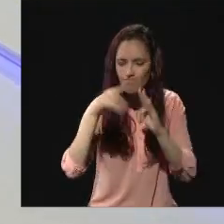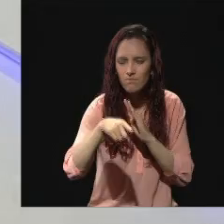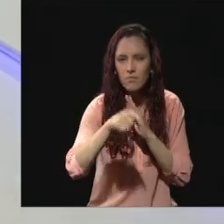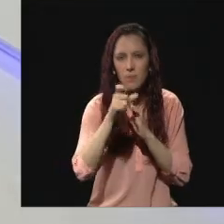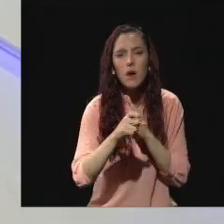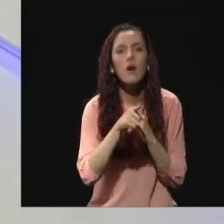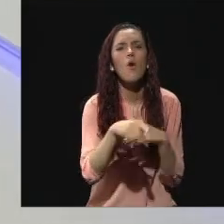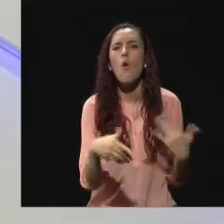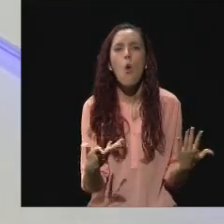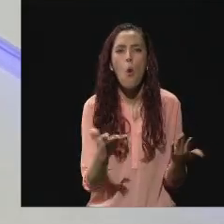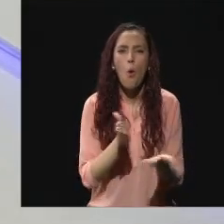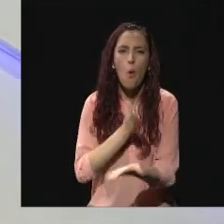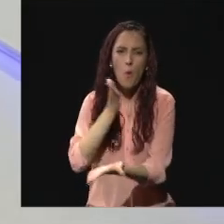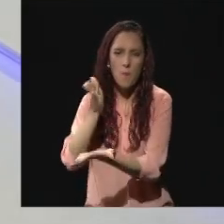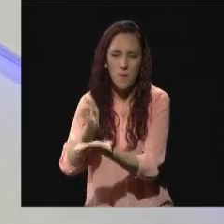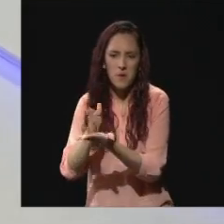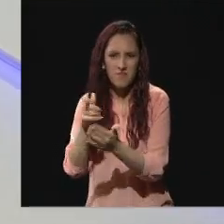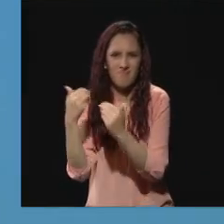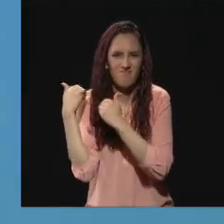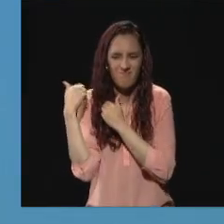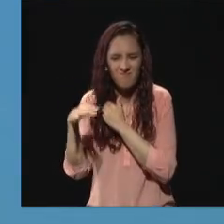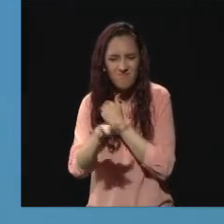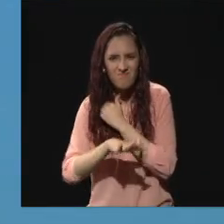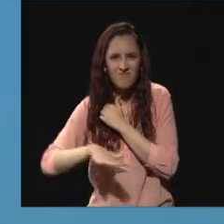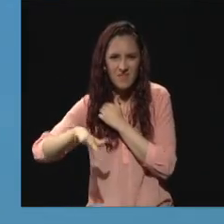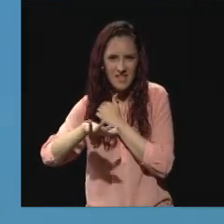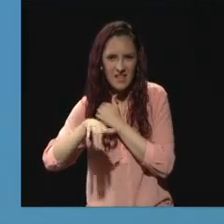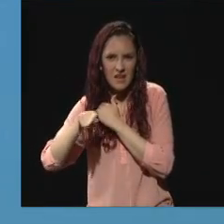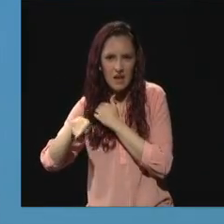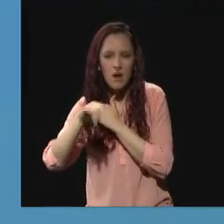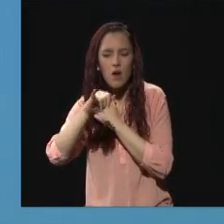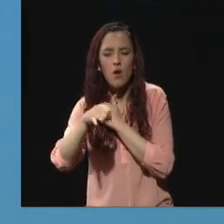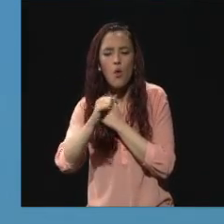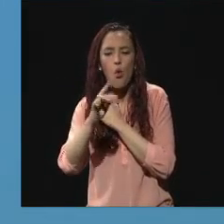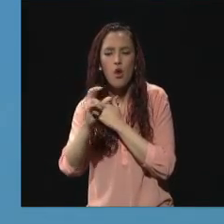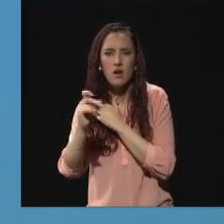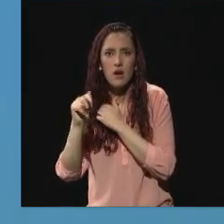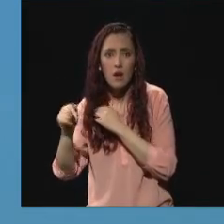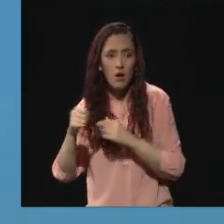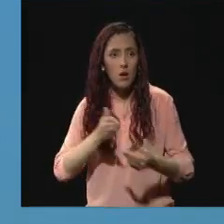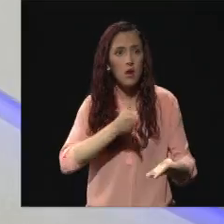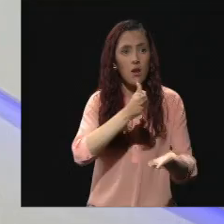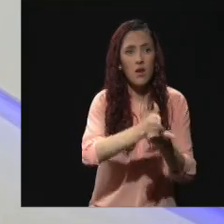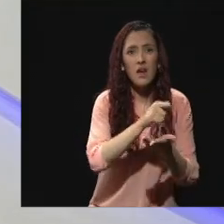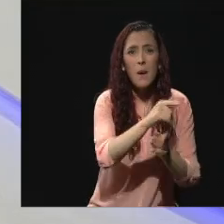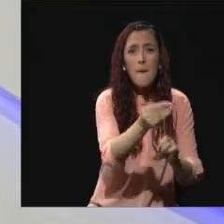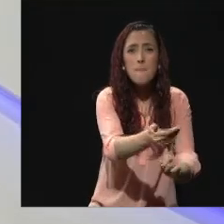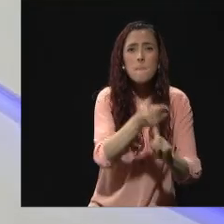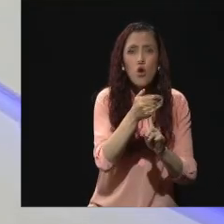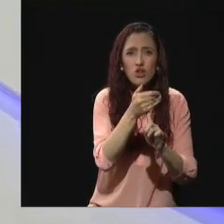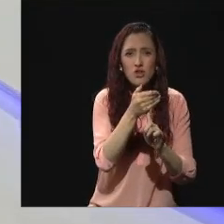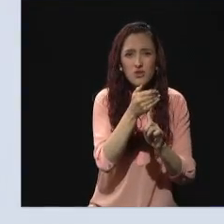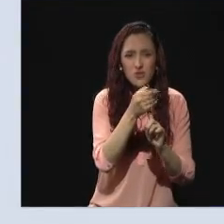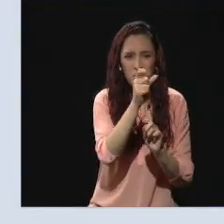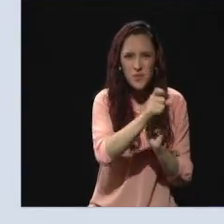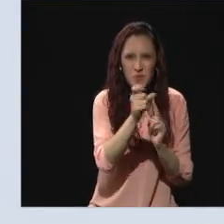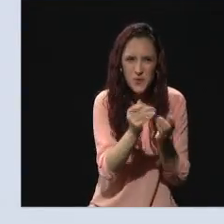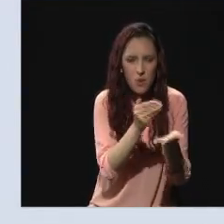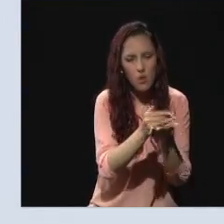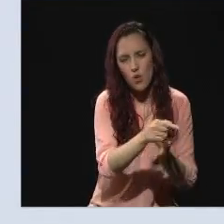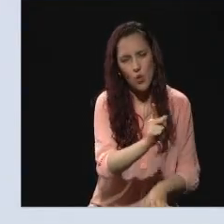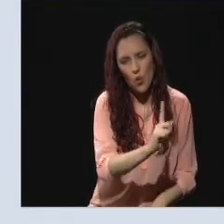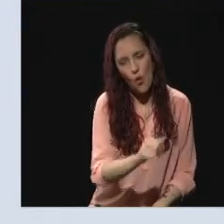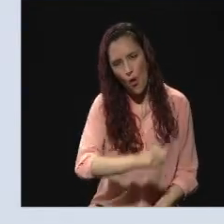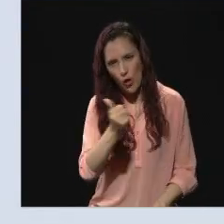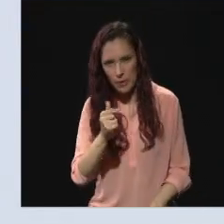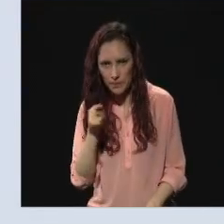que acudir ante la delegatura asuntos jurisdiccionales y protección del consumidor muy bien perfecto otra pregunta